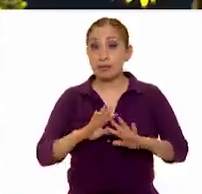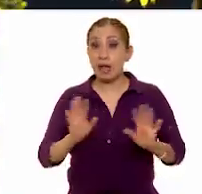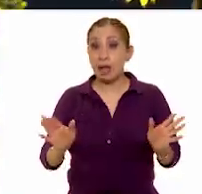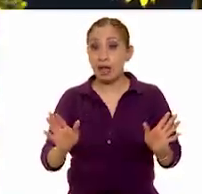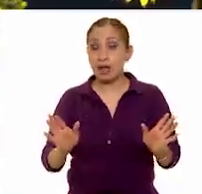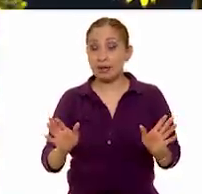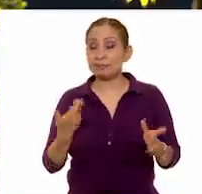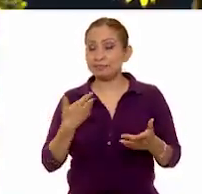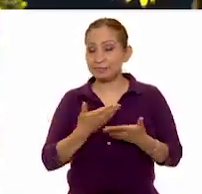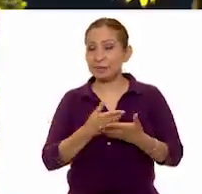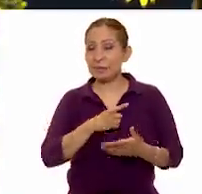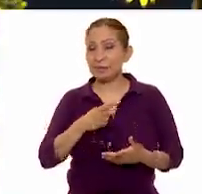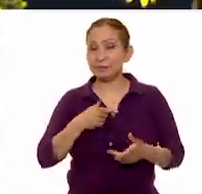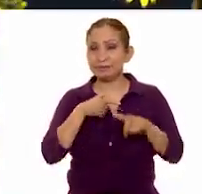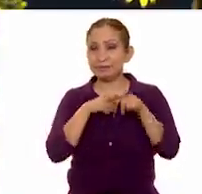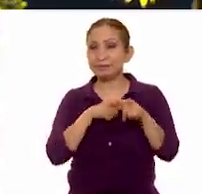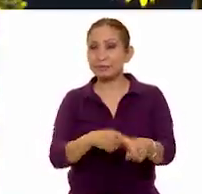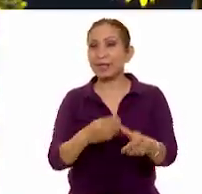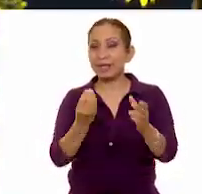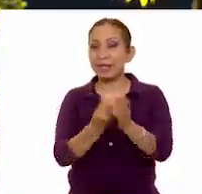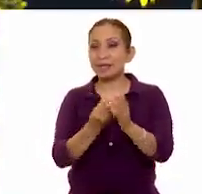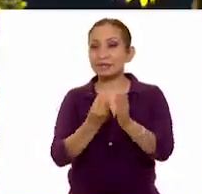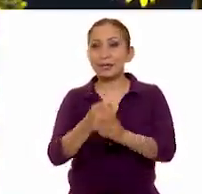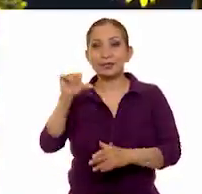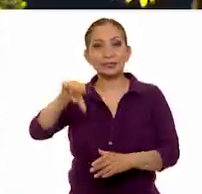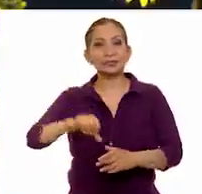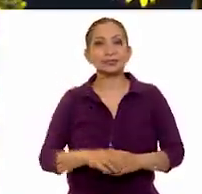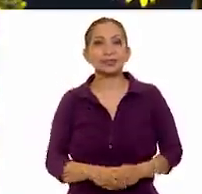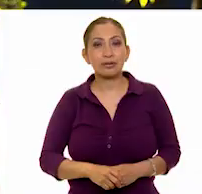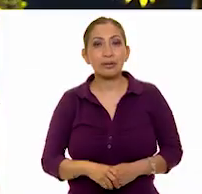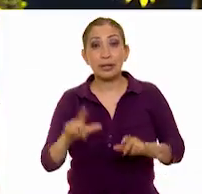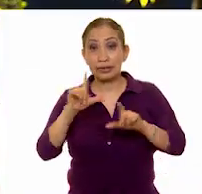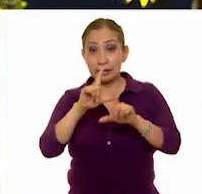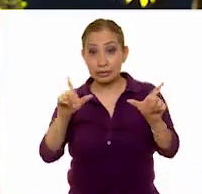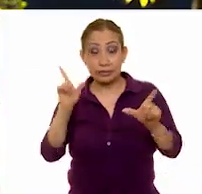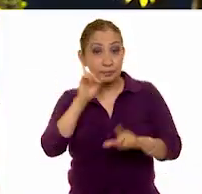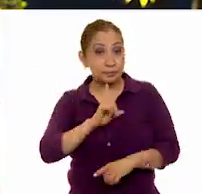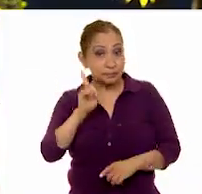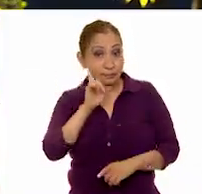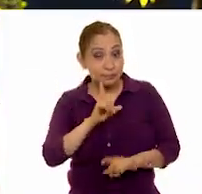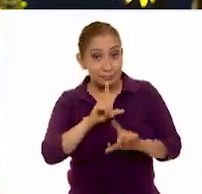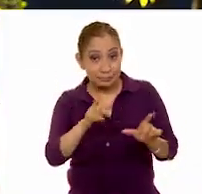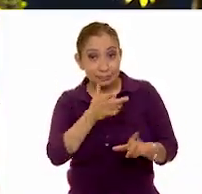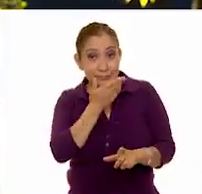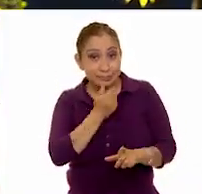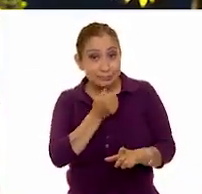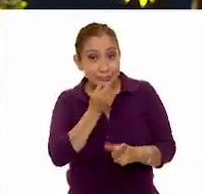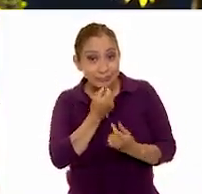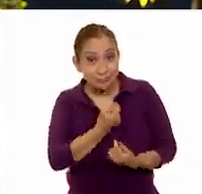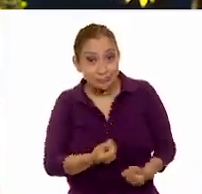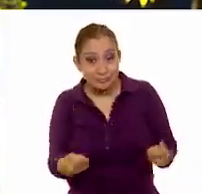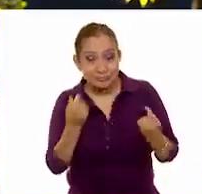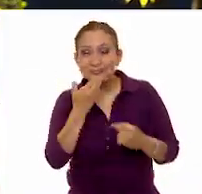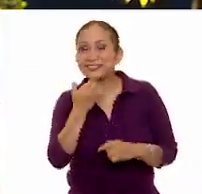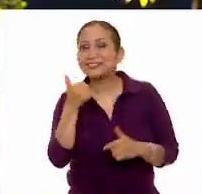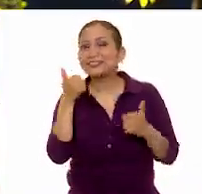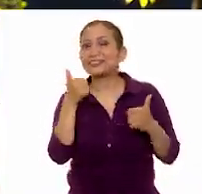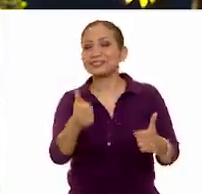es momento de seguir con el programa de hoy. ¿Listas? ¿Listos?